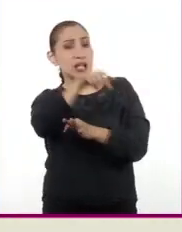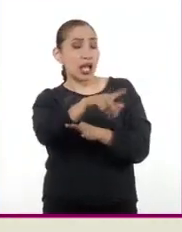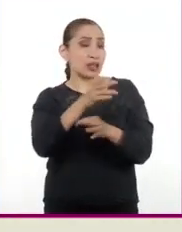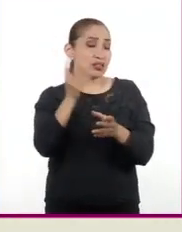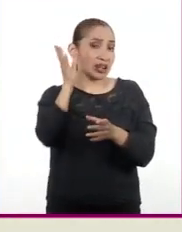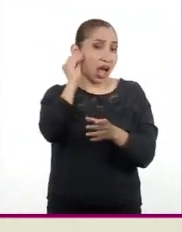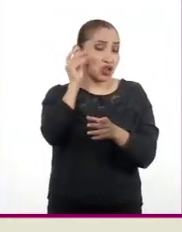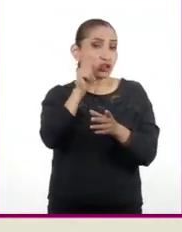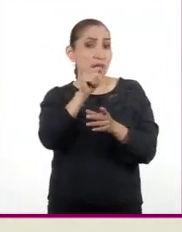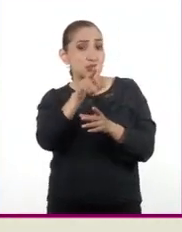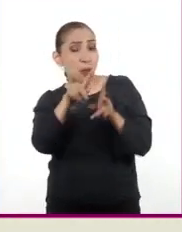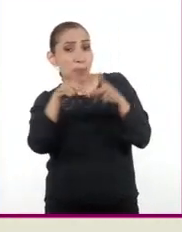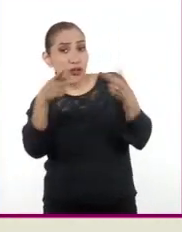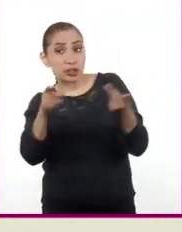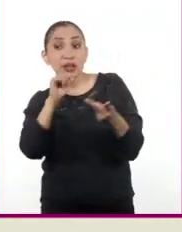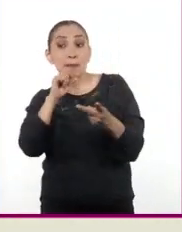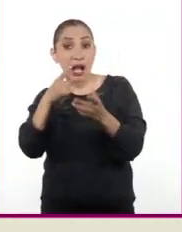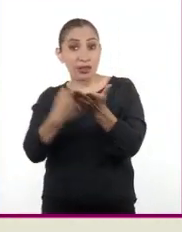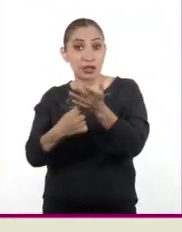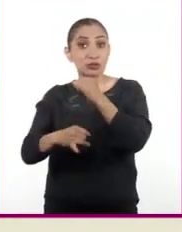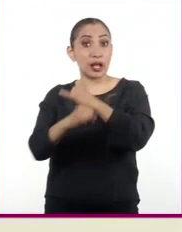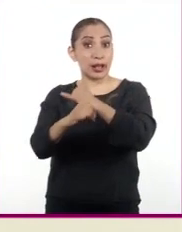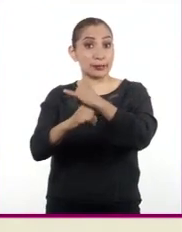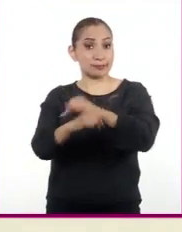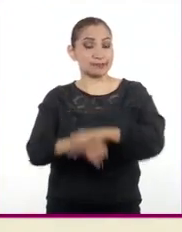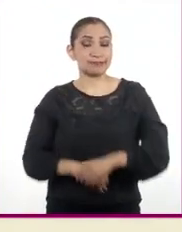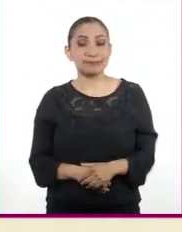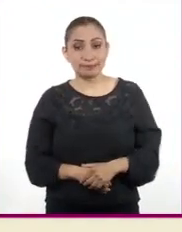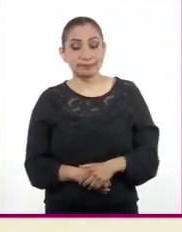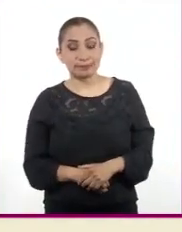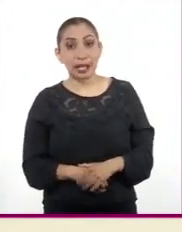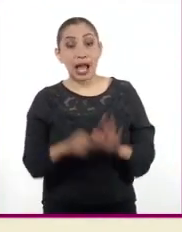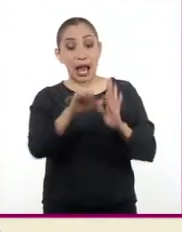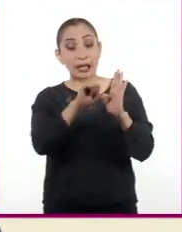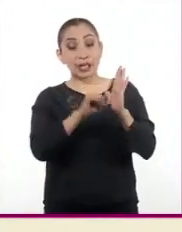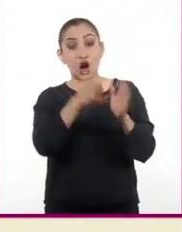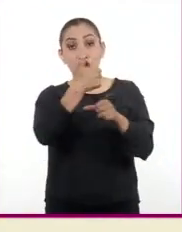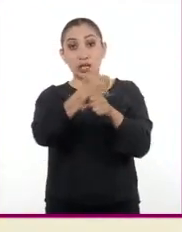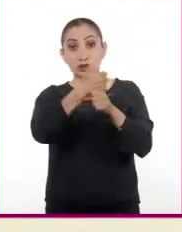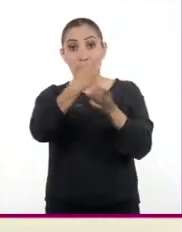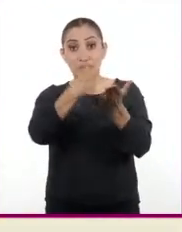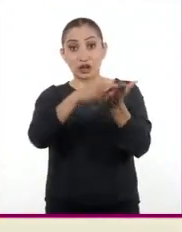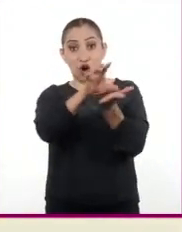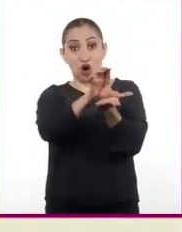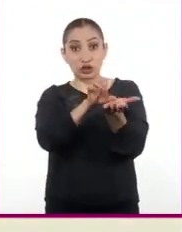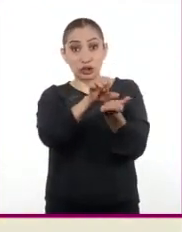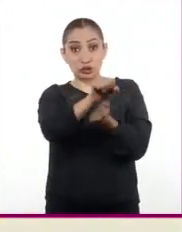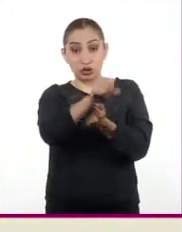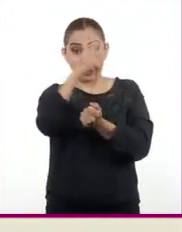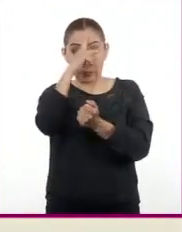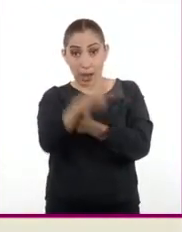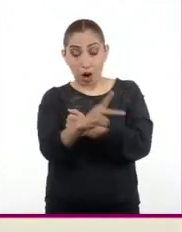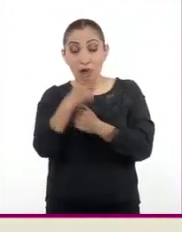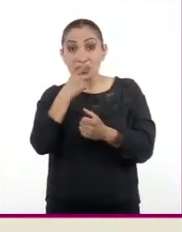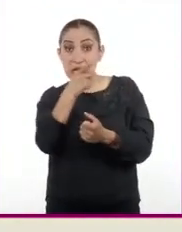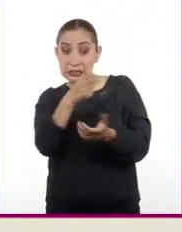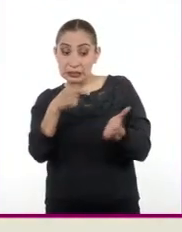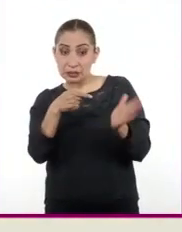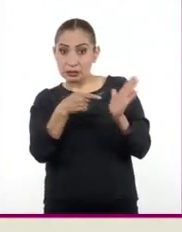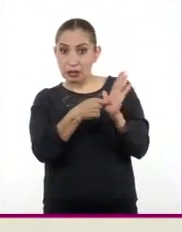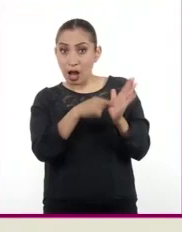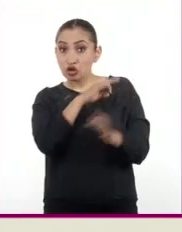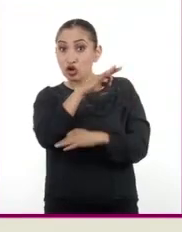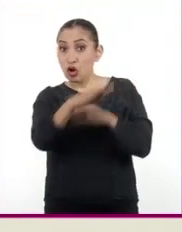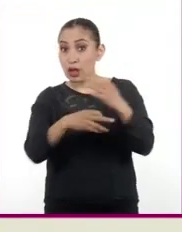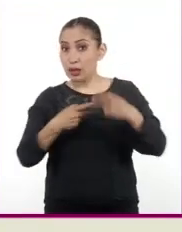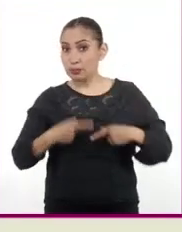medios de comunicación como las redes sociales. En el artículo 6 de la Constitución Política se establece que